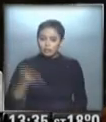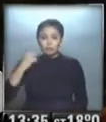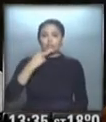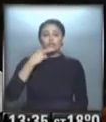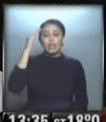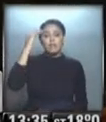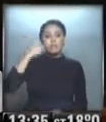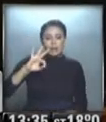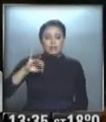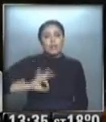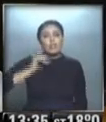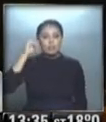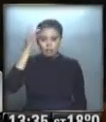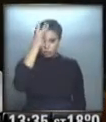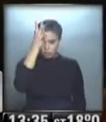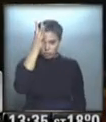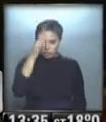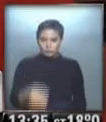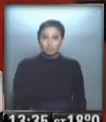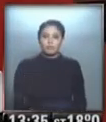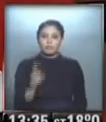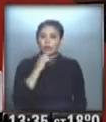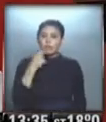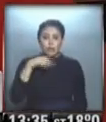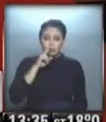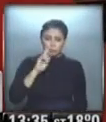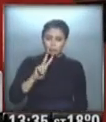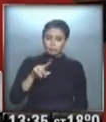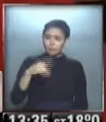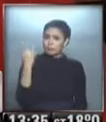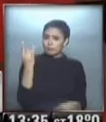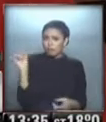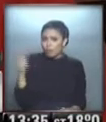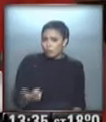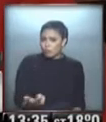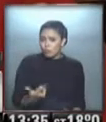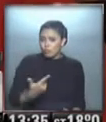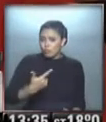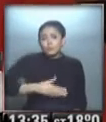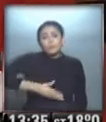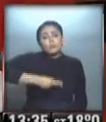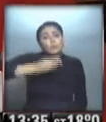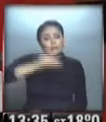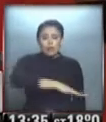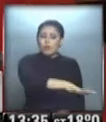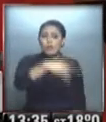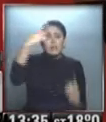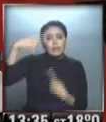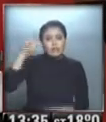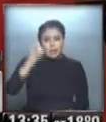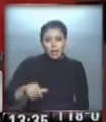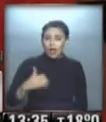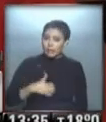11 de marzo de 2012 lo estamos observando con mucha frecuencia que muchas lugares del país